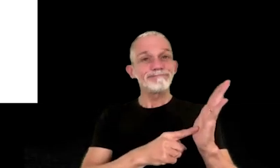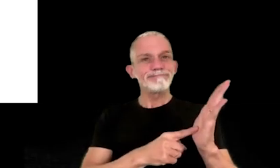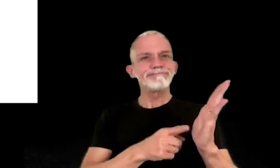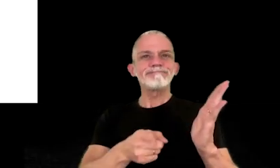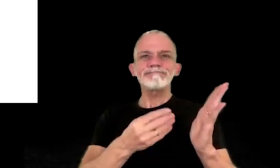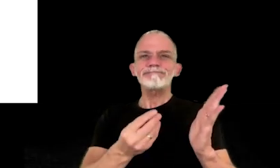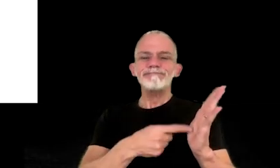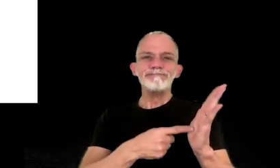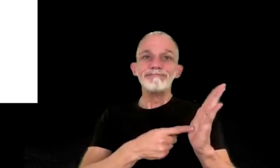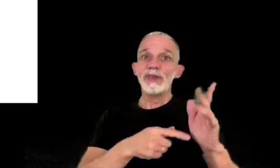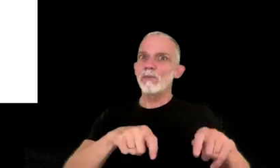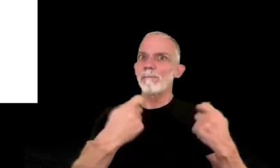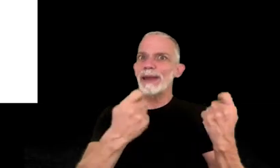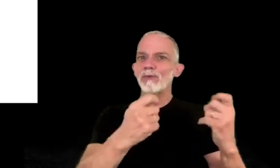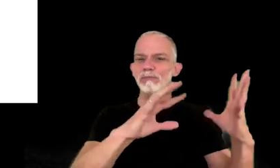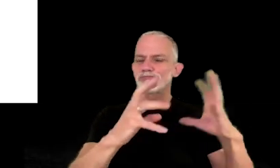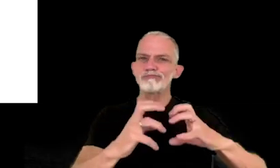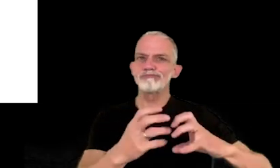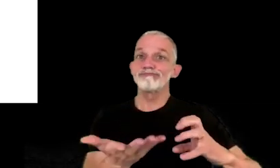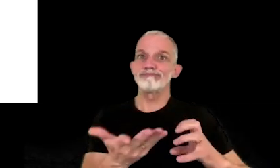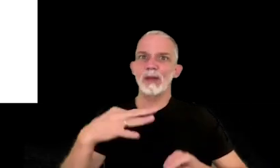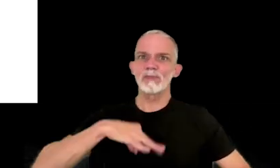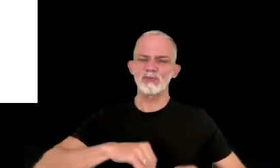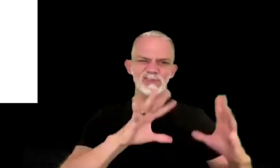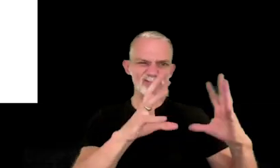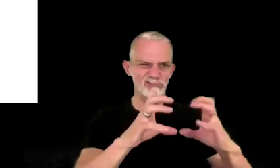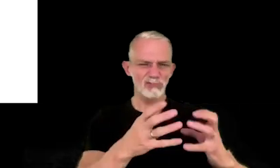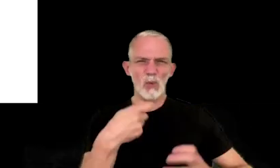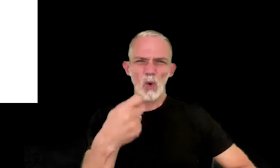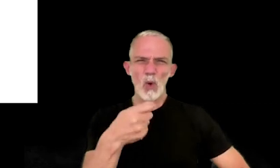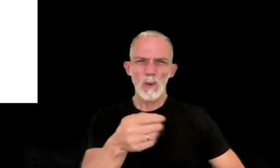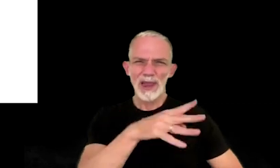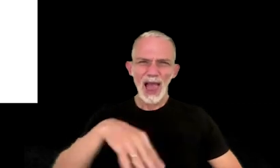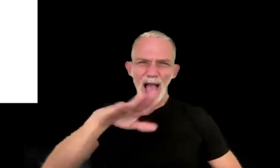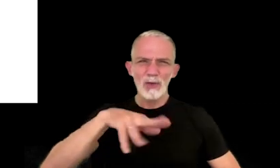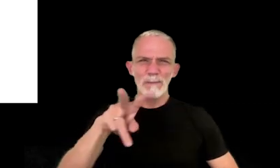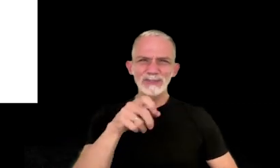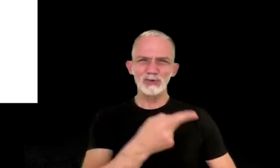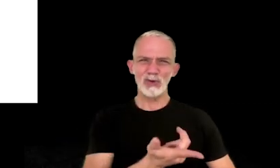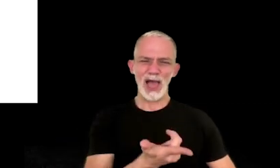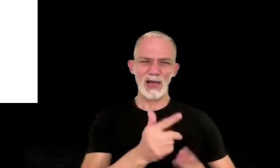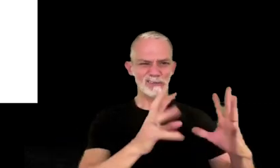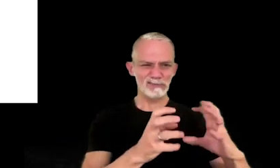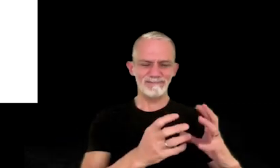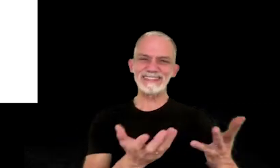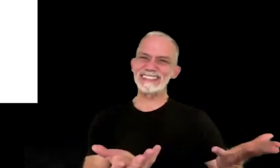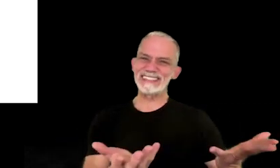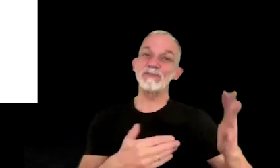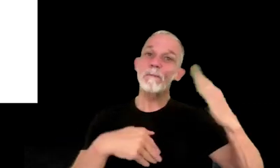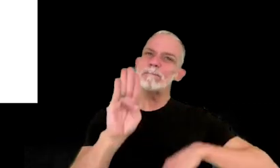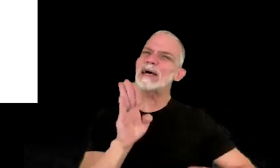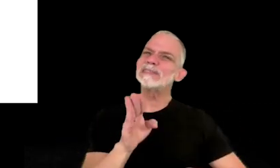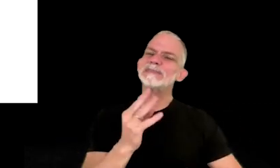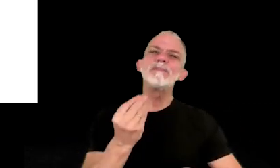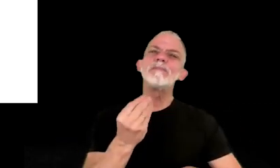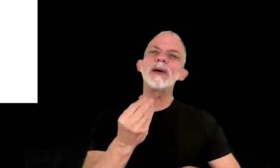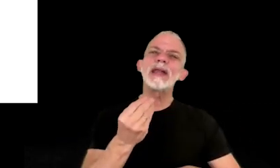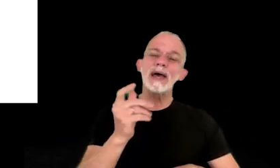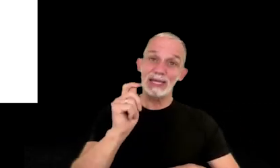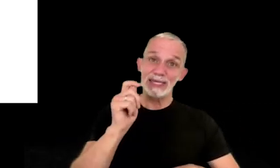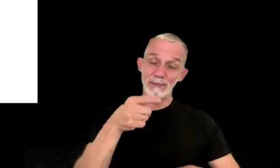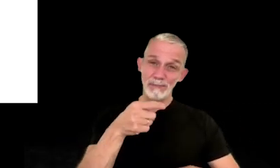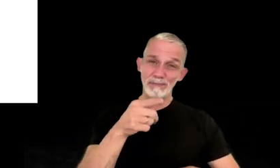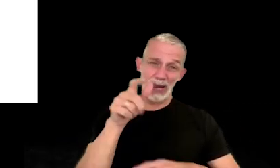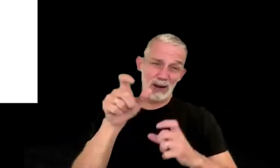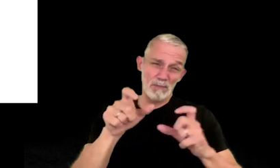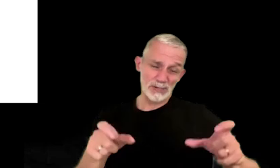efectos perjudiciales para todos los jubilados y pensionados, pero principalmente para aquellos